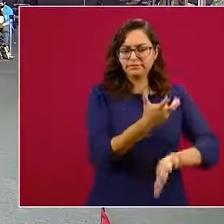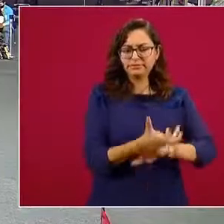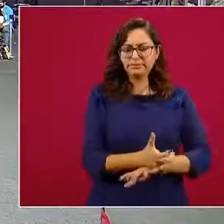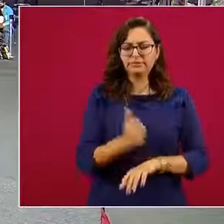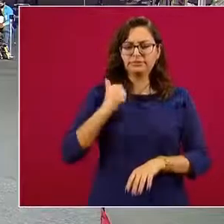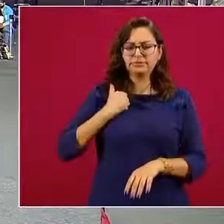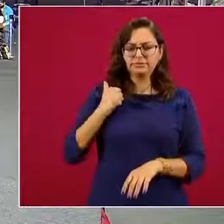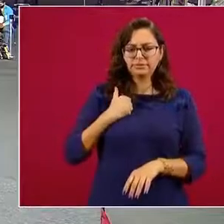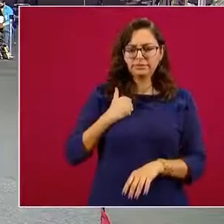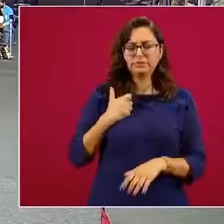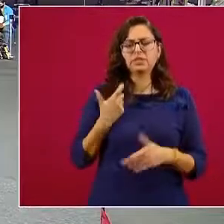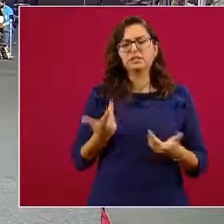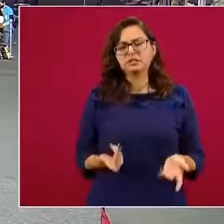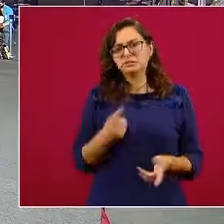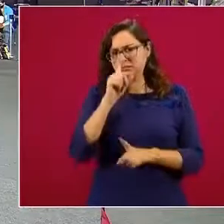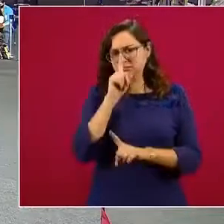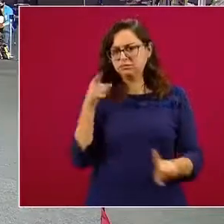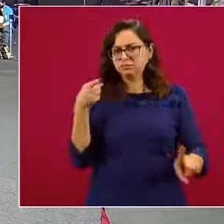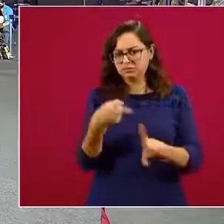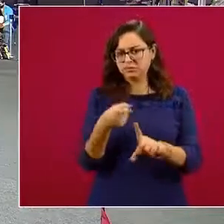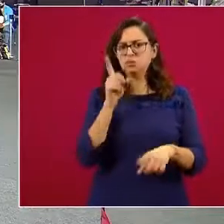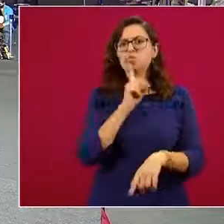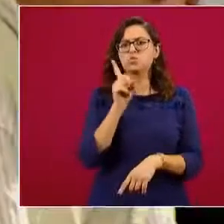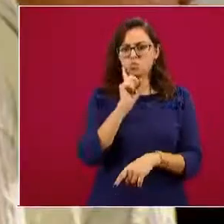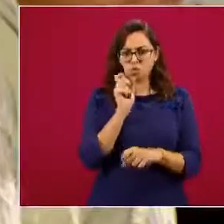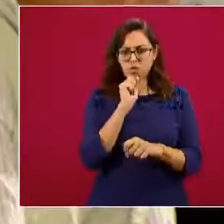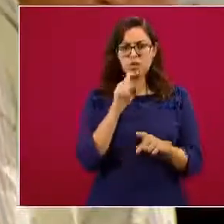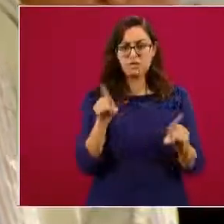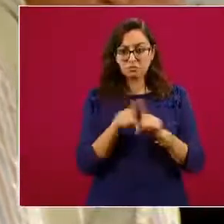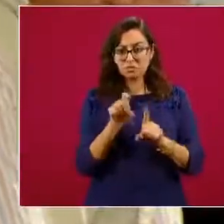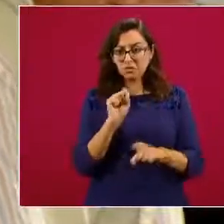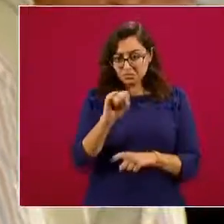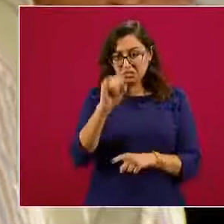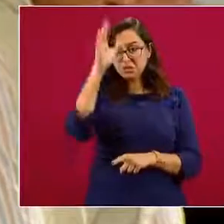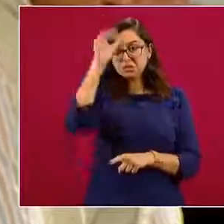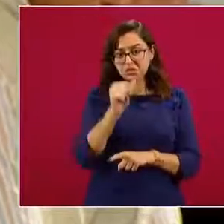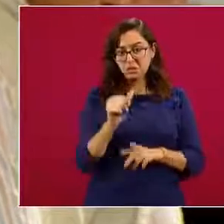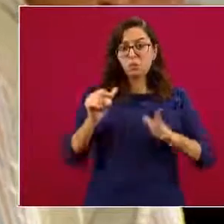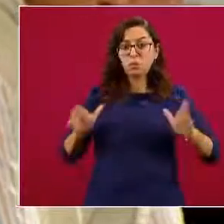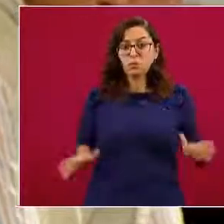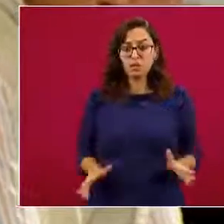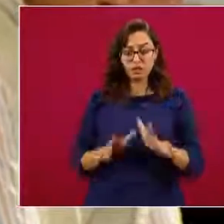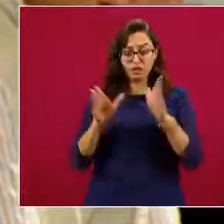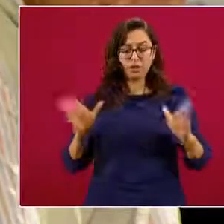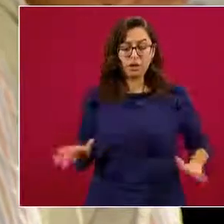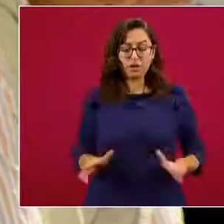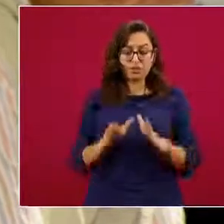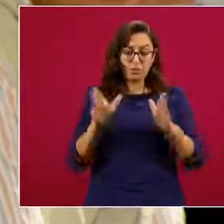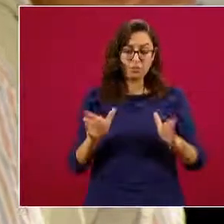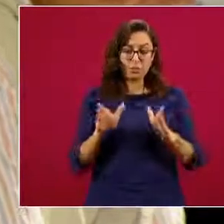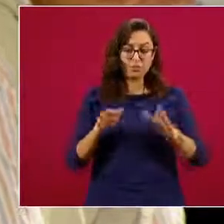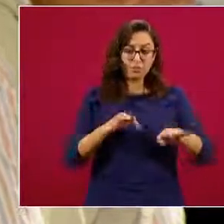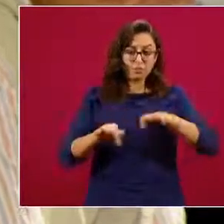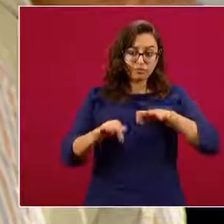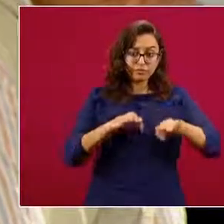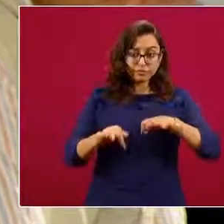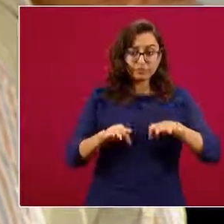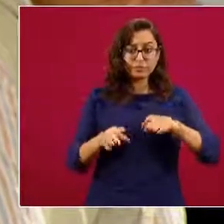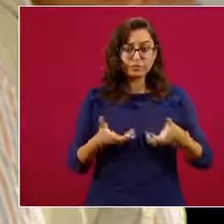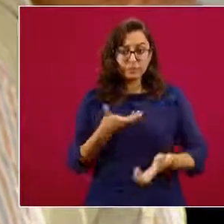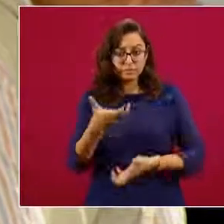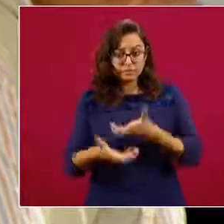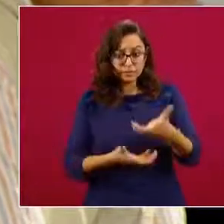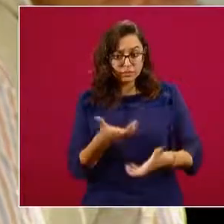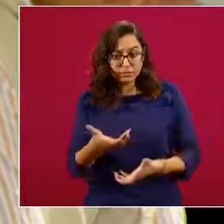Ellos tienen esa perspectiva también de género, también están de acuerdo también con impulsar el trabajo y el comercio